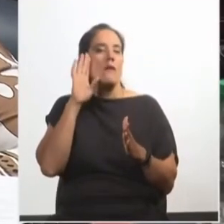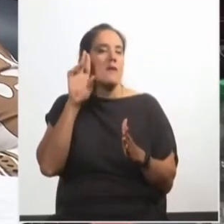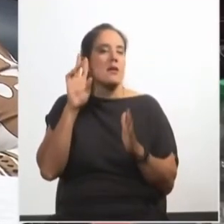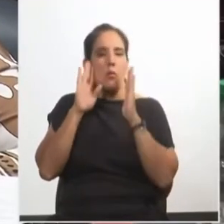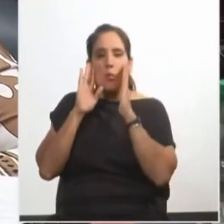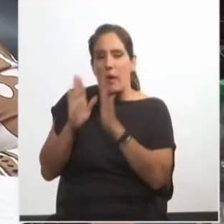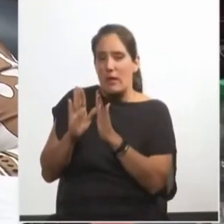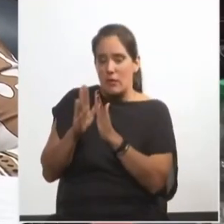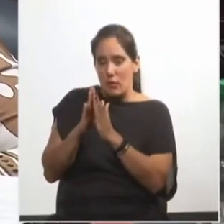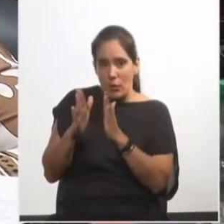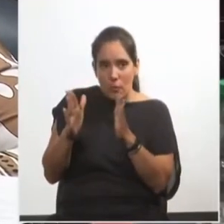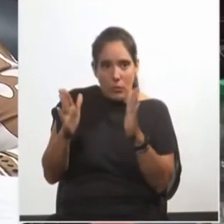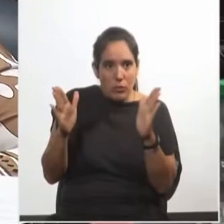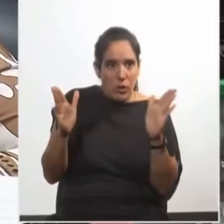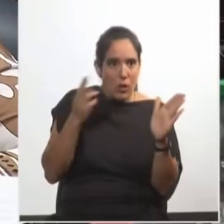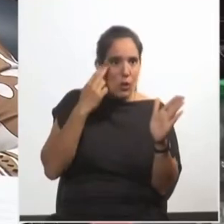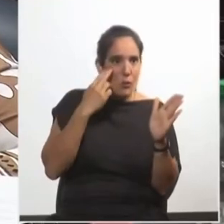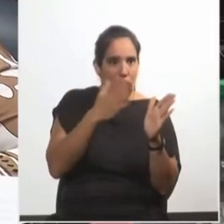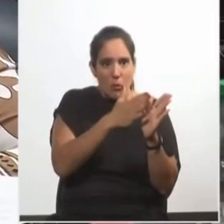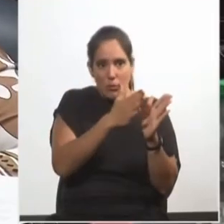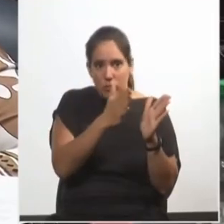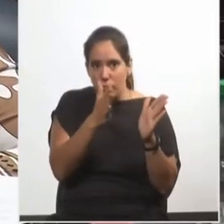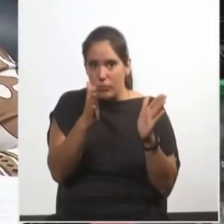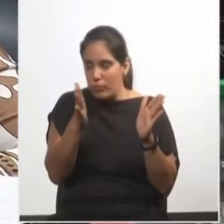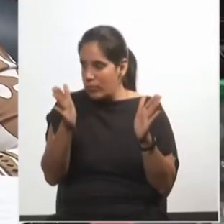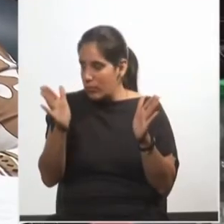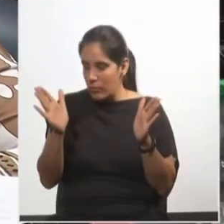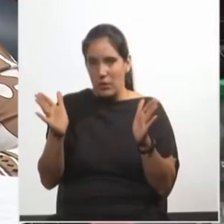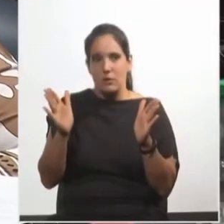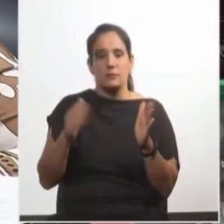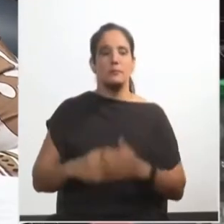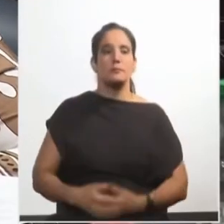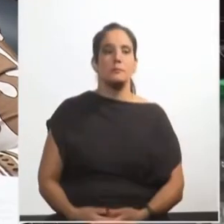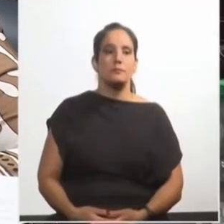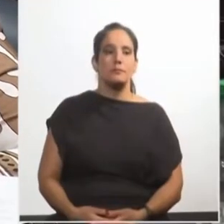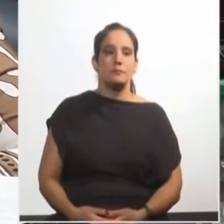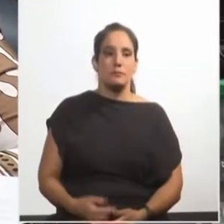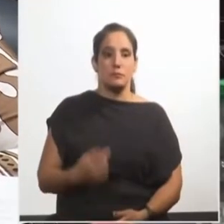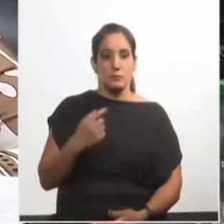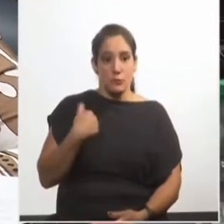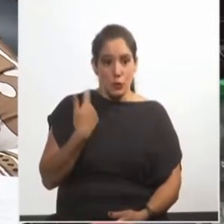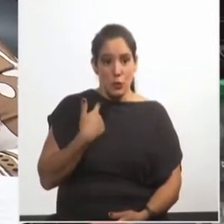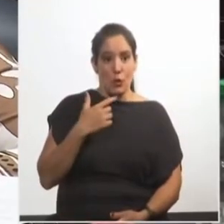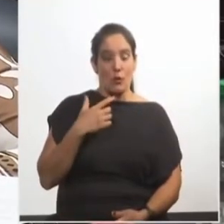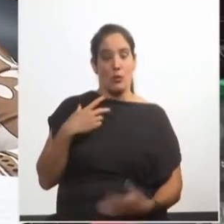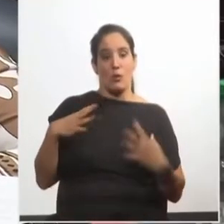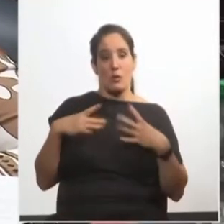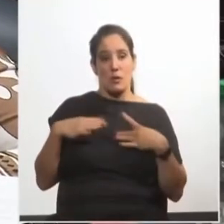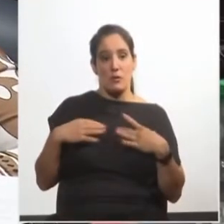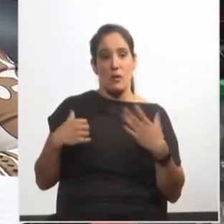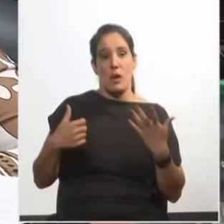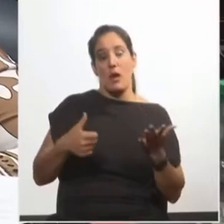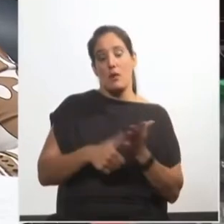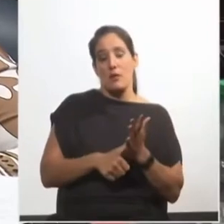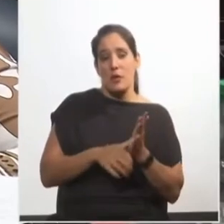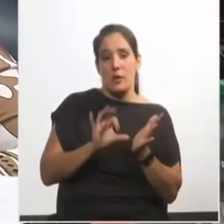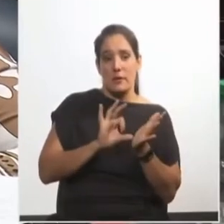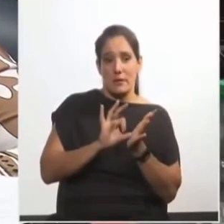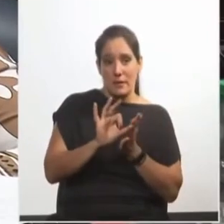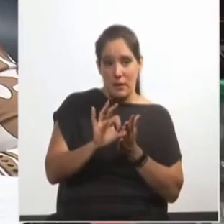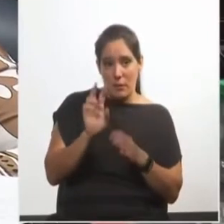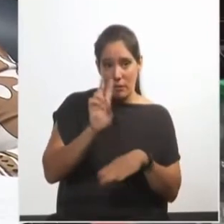sesgada de los problemas que enfrenta nuestra matriz de protección social. Nuestro sistema de seguridad social